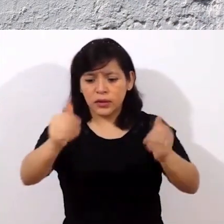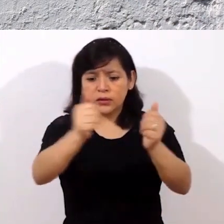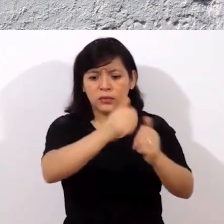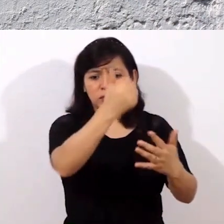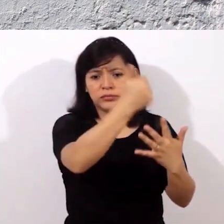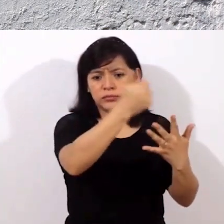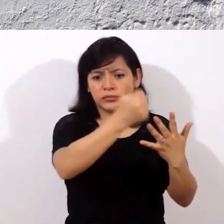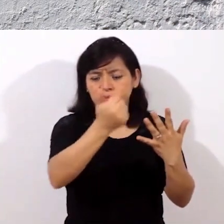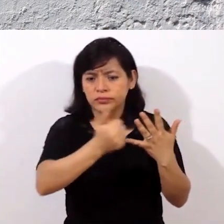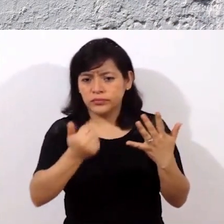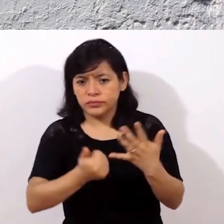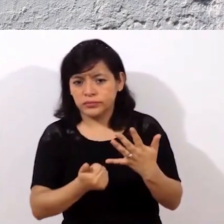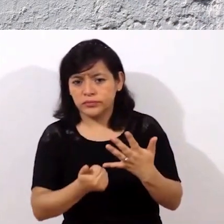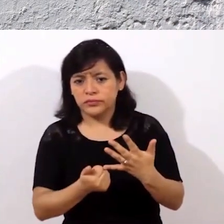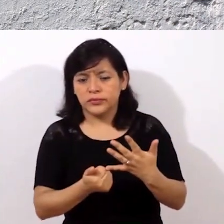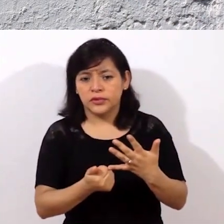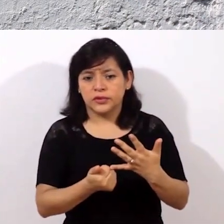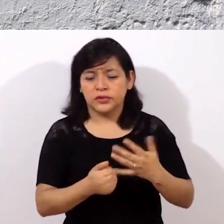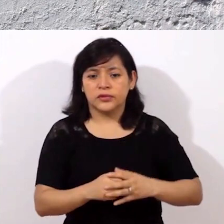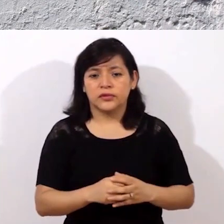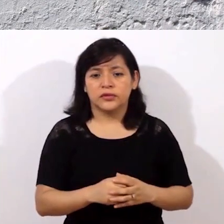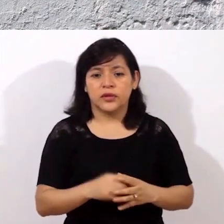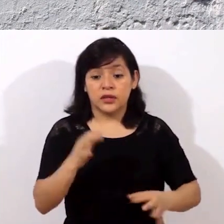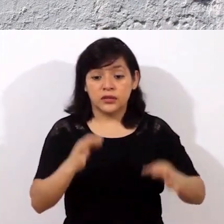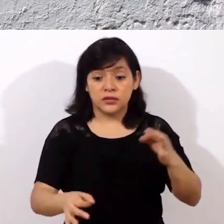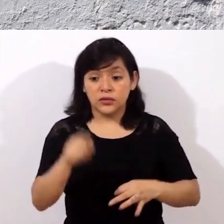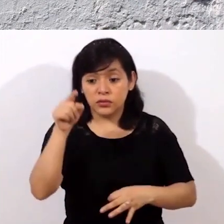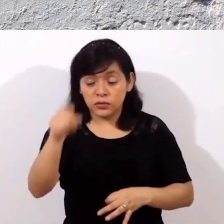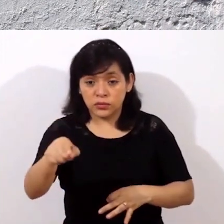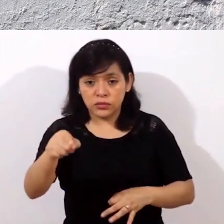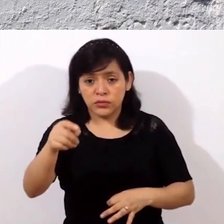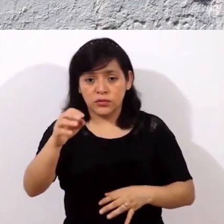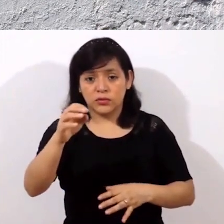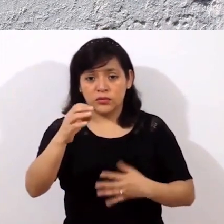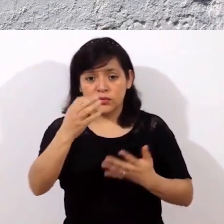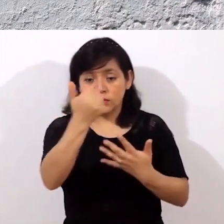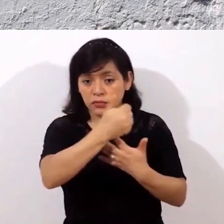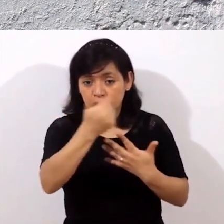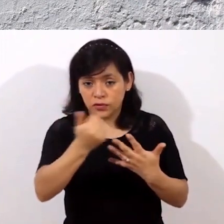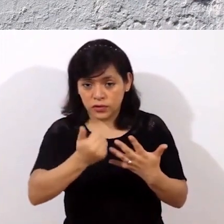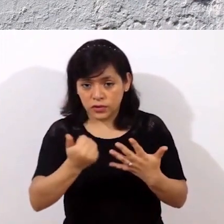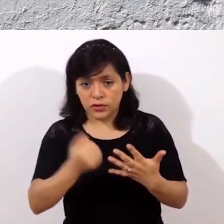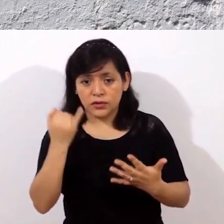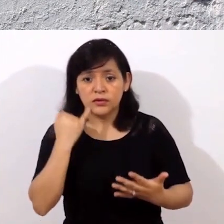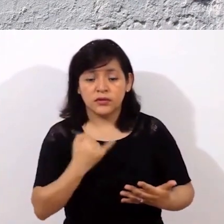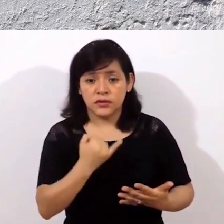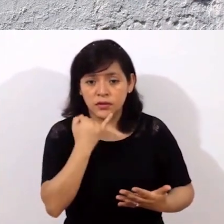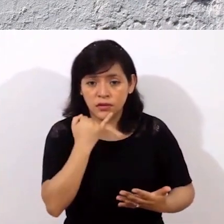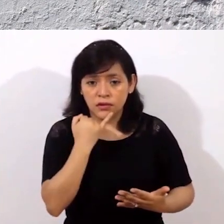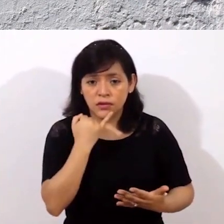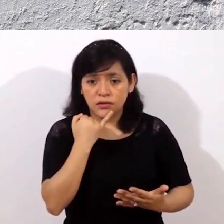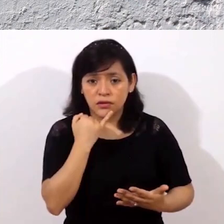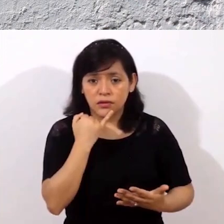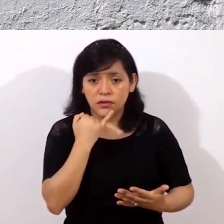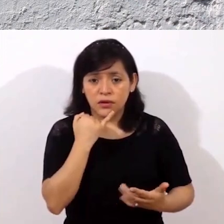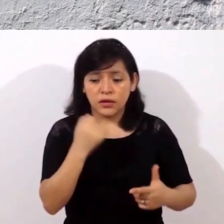El versículo 15 dice, si fornicas tú, Israel, a lo menos no peque Judá.